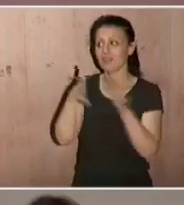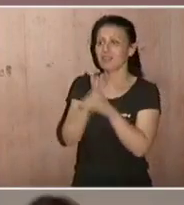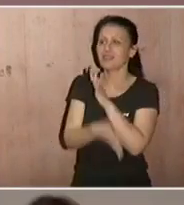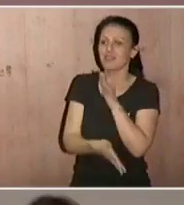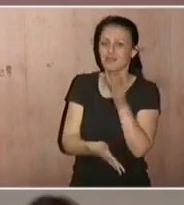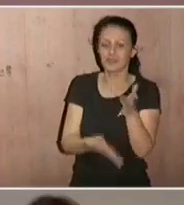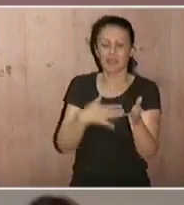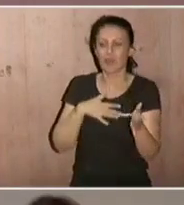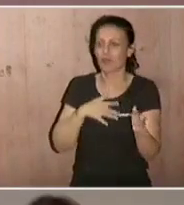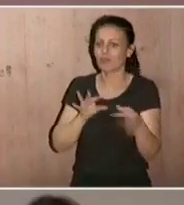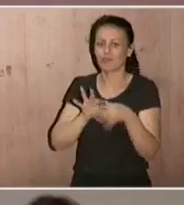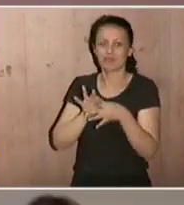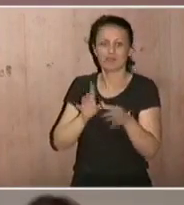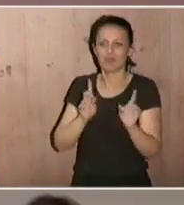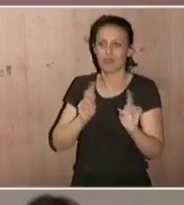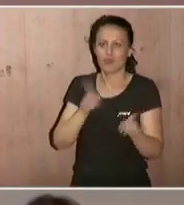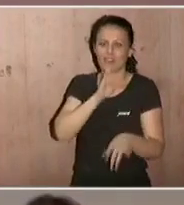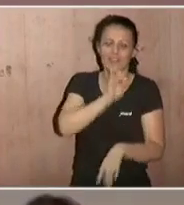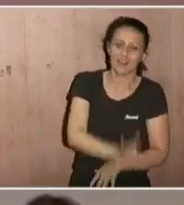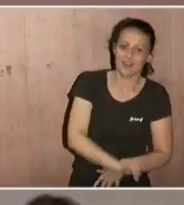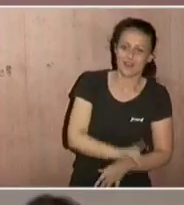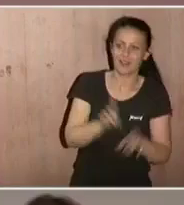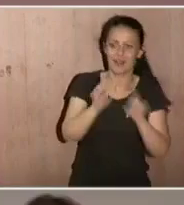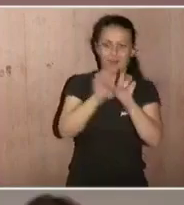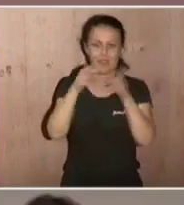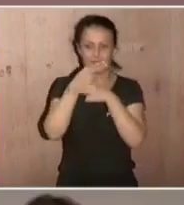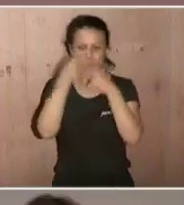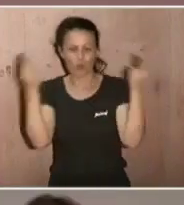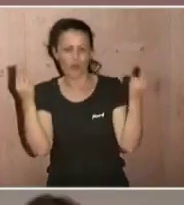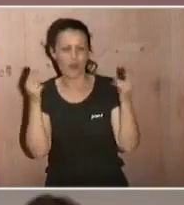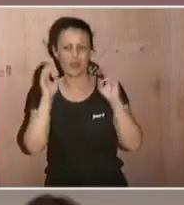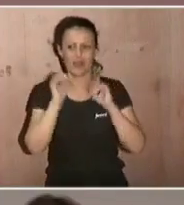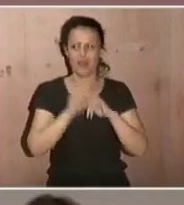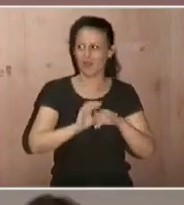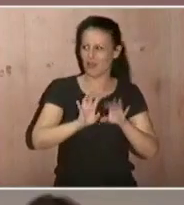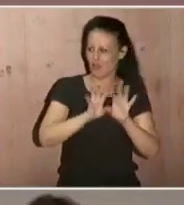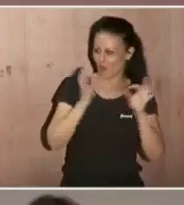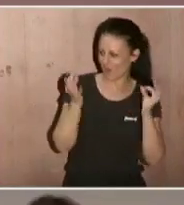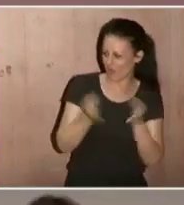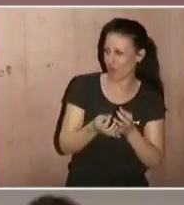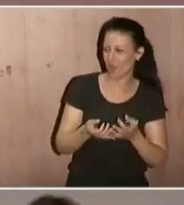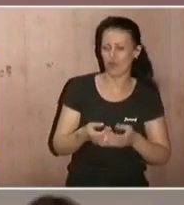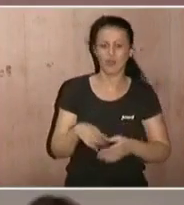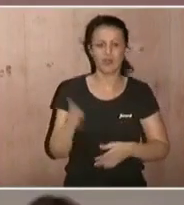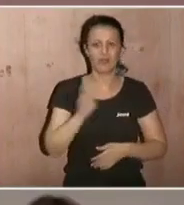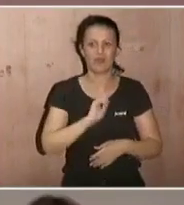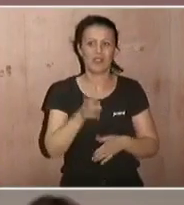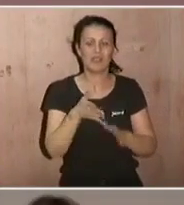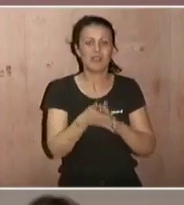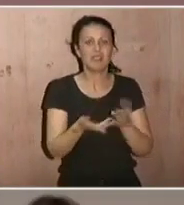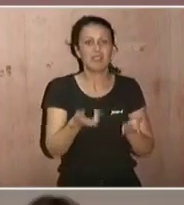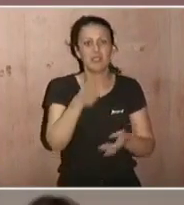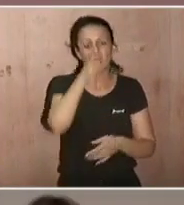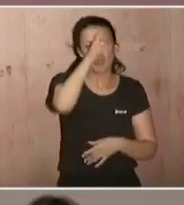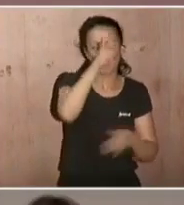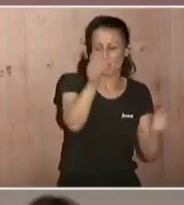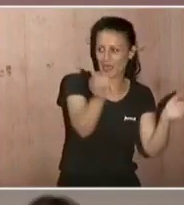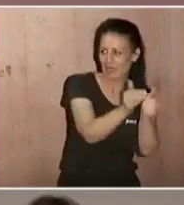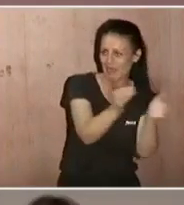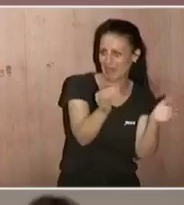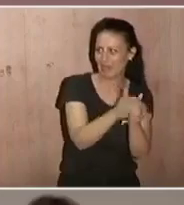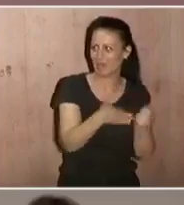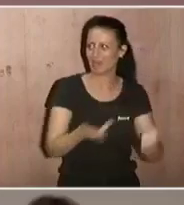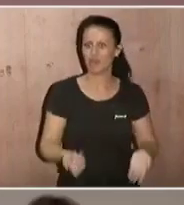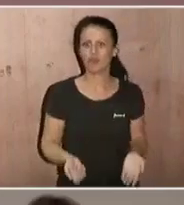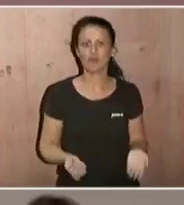los míos, ni las eléctricas, ni las empresas públicas, ni las confederaciones. Más bien me han tocado siempre pues, pueblos pequeños,